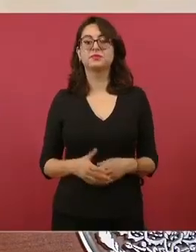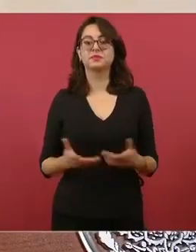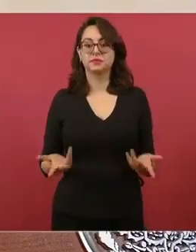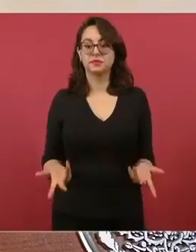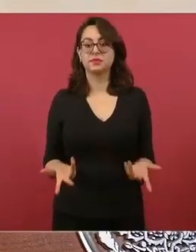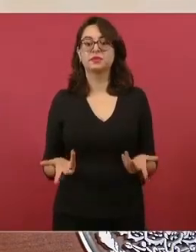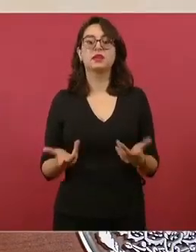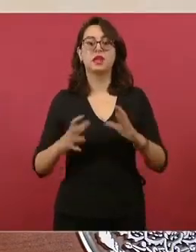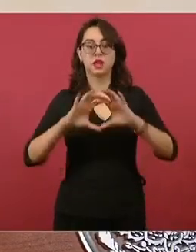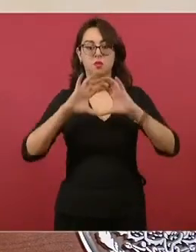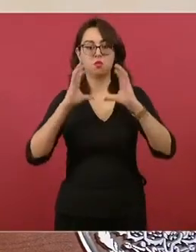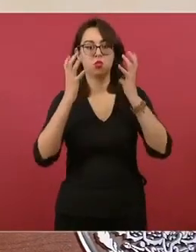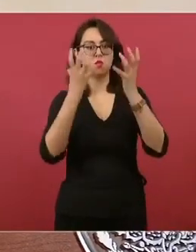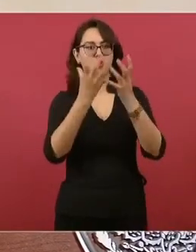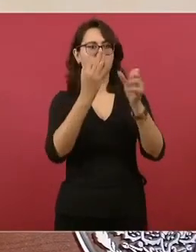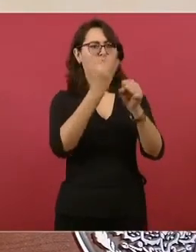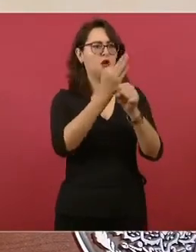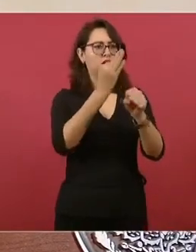desempleo en el mundo,